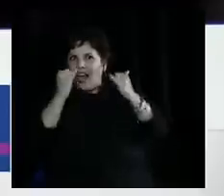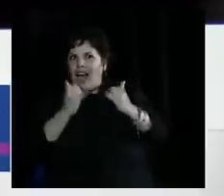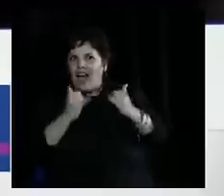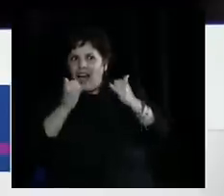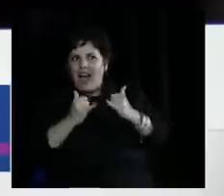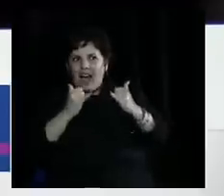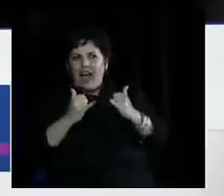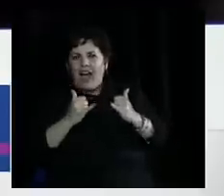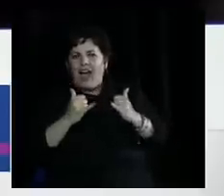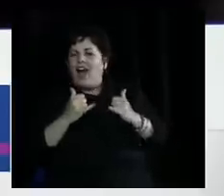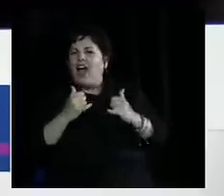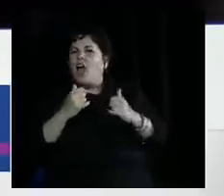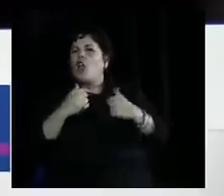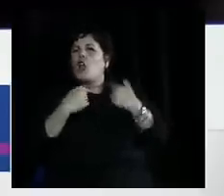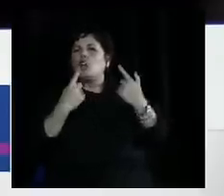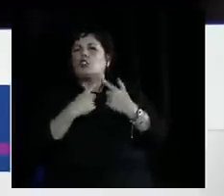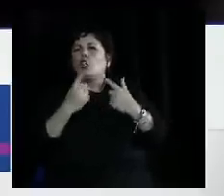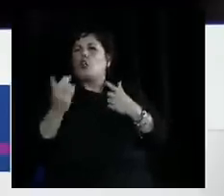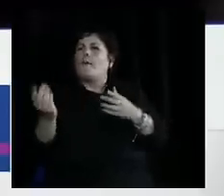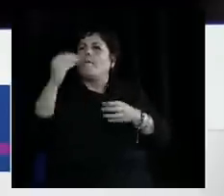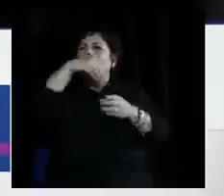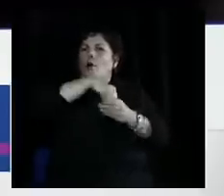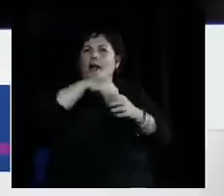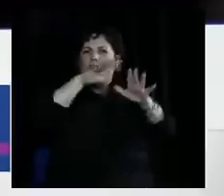que hemos resuelto no incluir en el análisis.